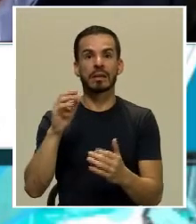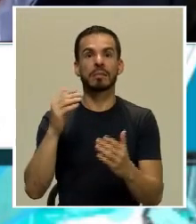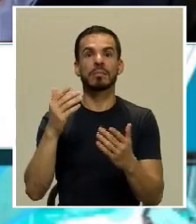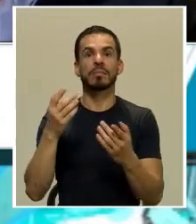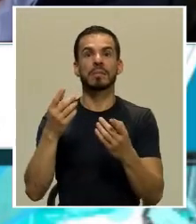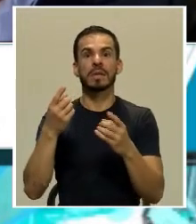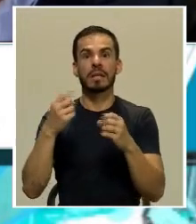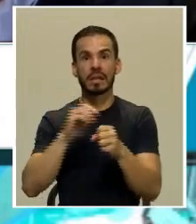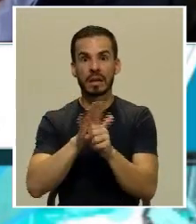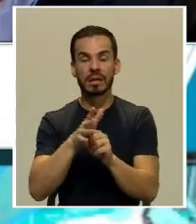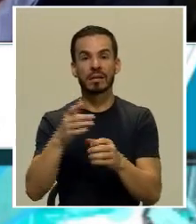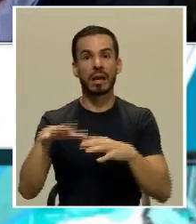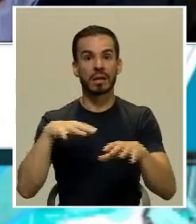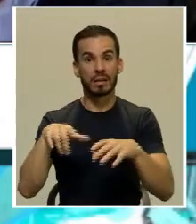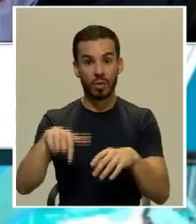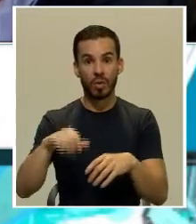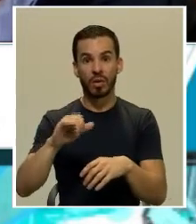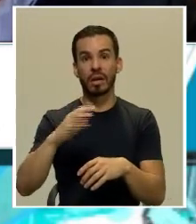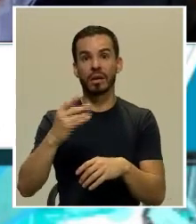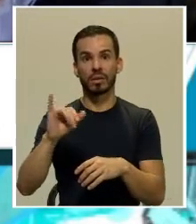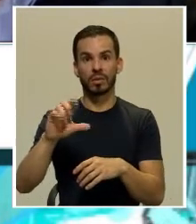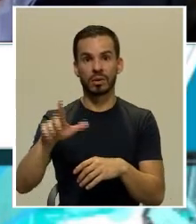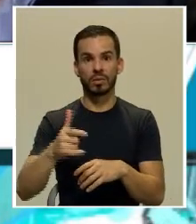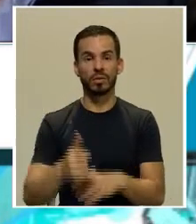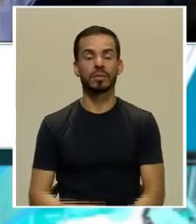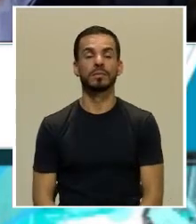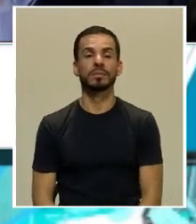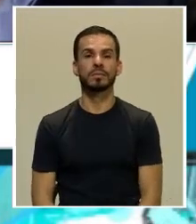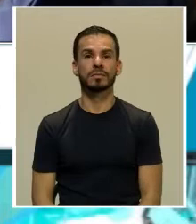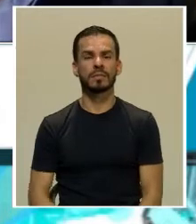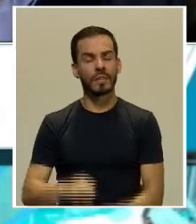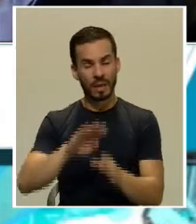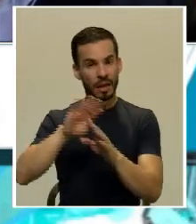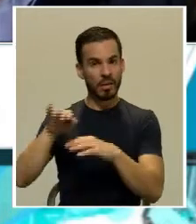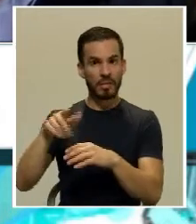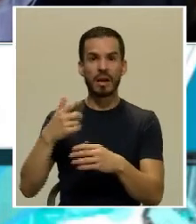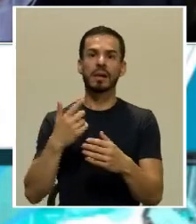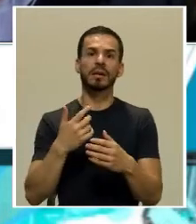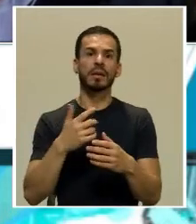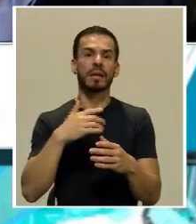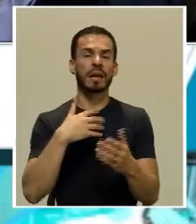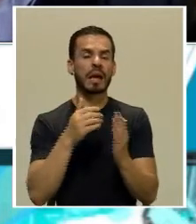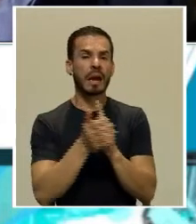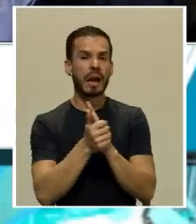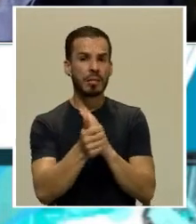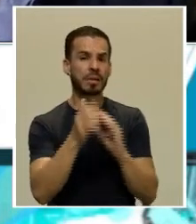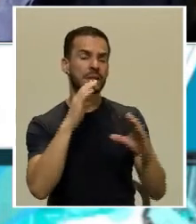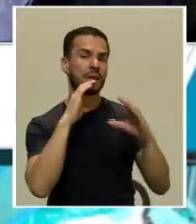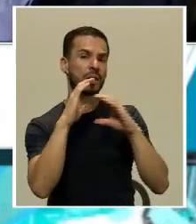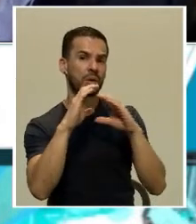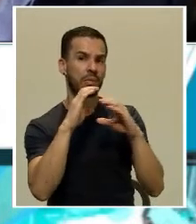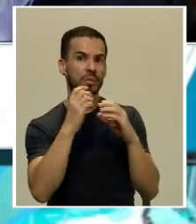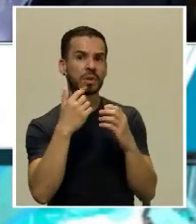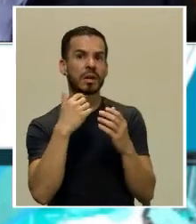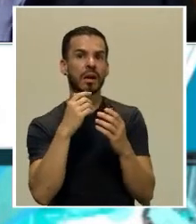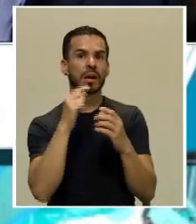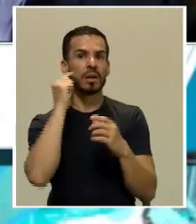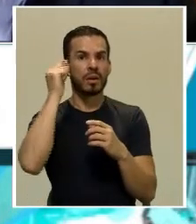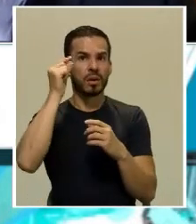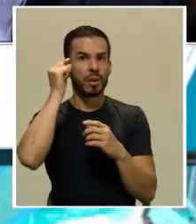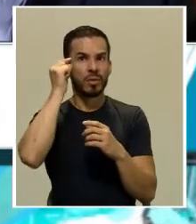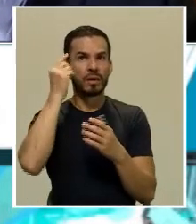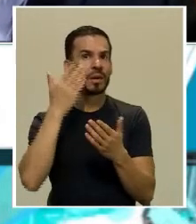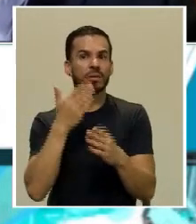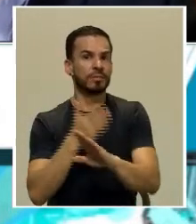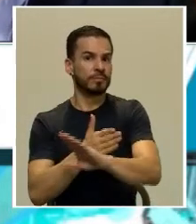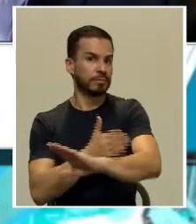activos a hoy, fecha 14 de julio. Por otro lado, Álvaro, la capacidad de comunicarse del gobierno